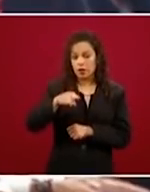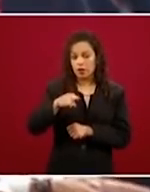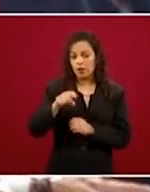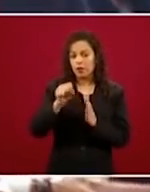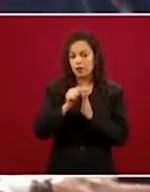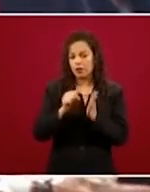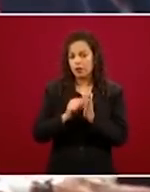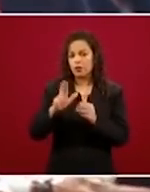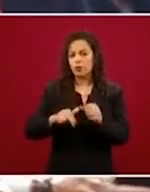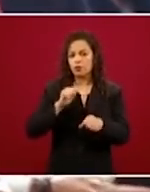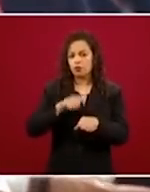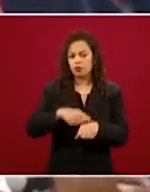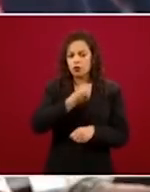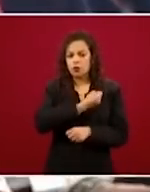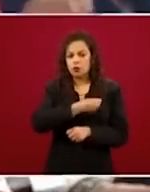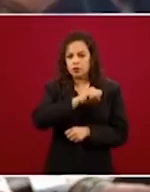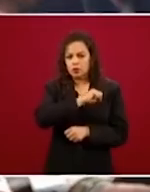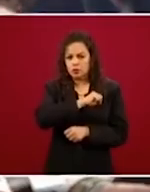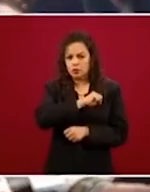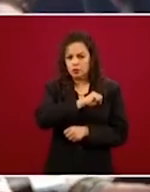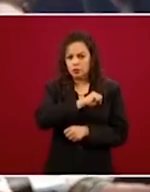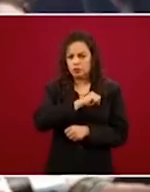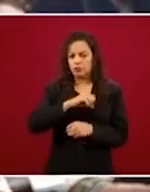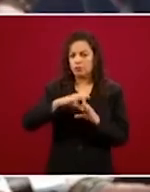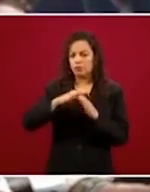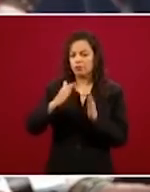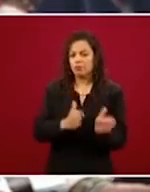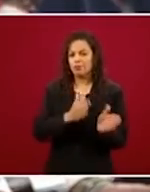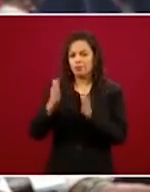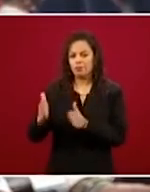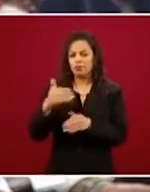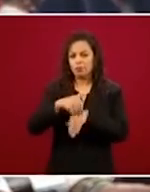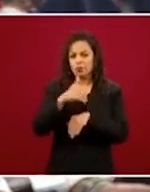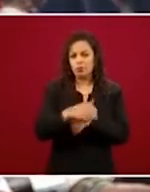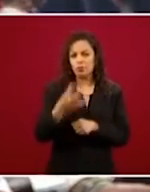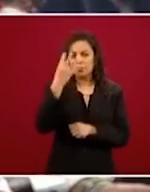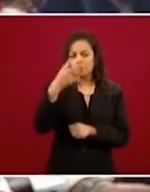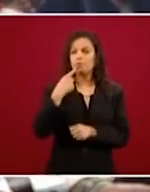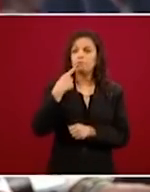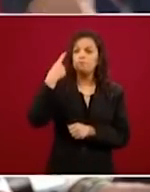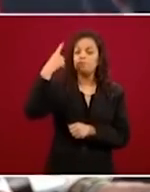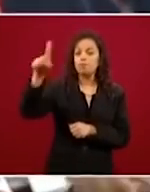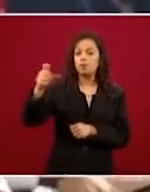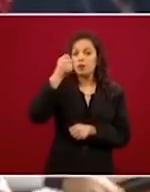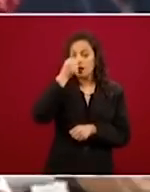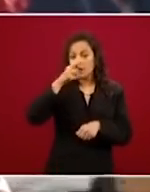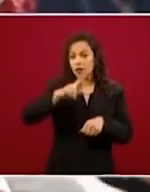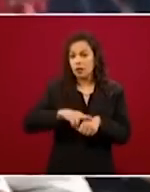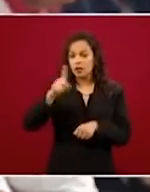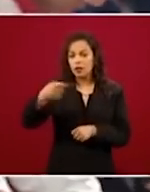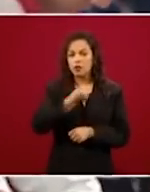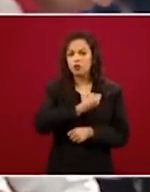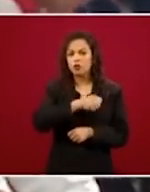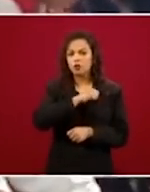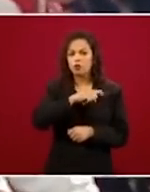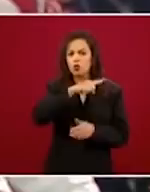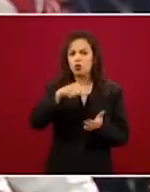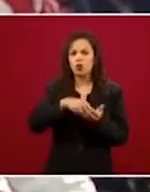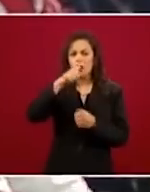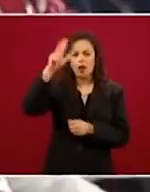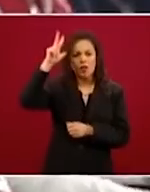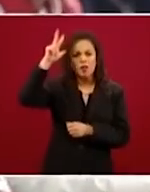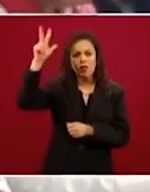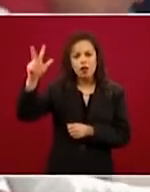desde ahora de la sección 4 denuncian al secretario de salud de hidalgo de la negativa de reconocer al